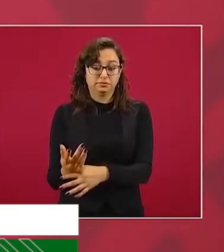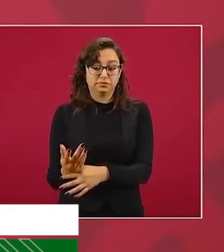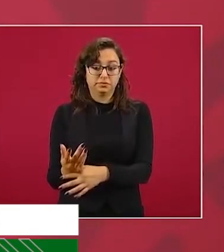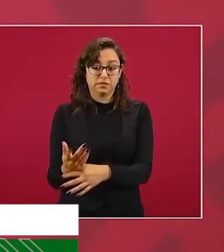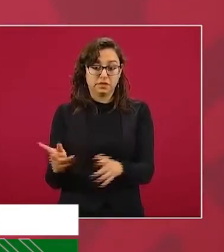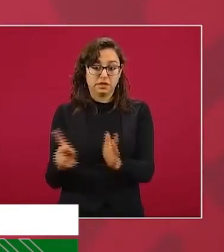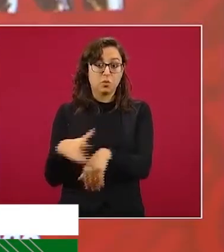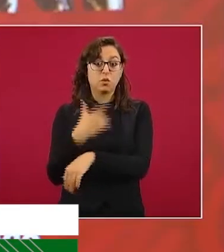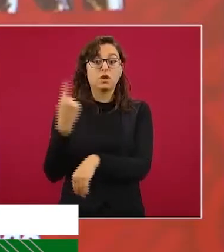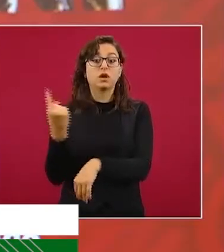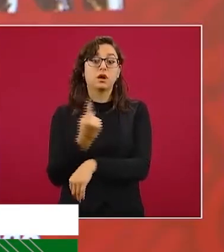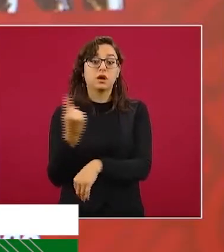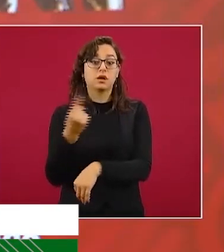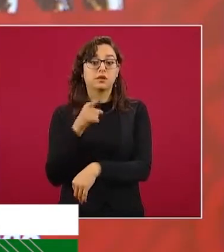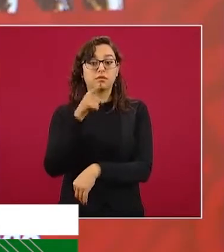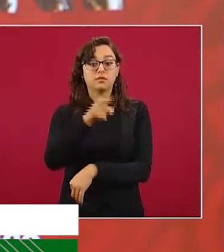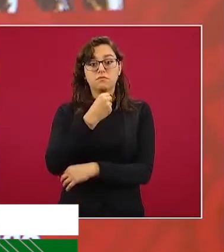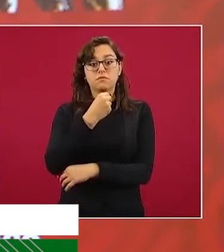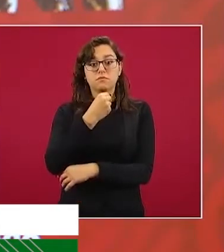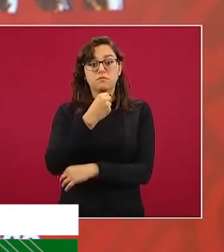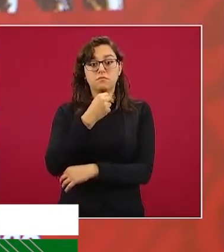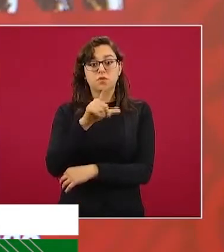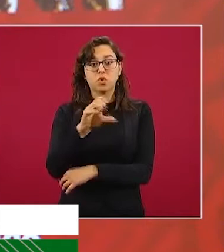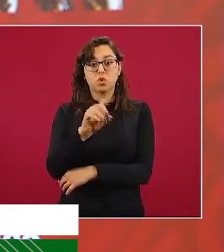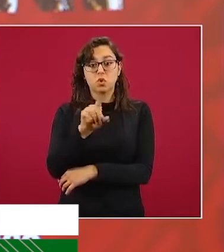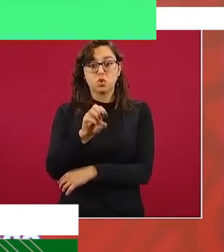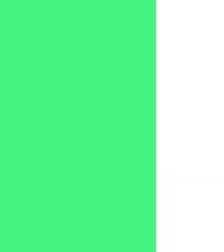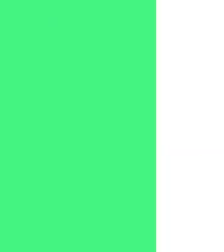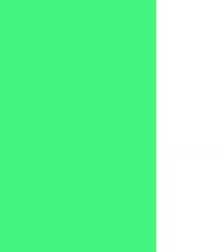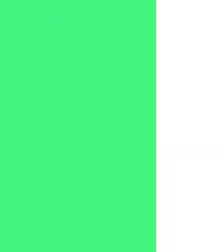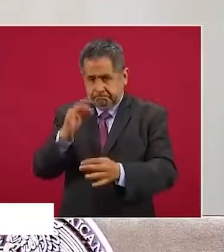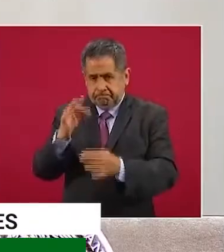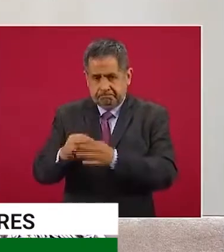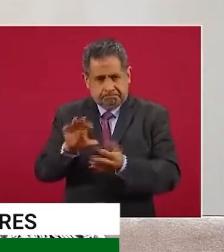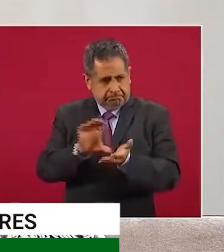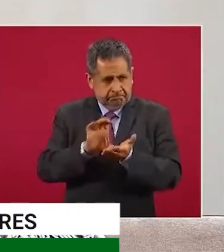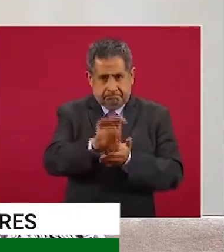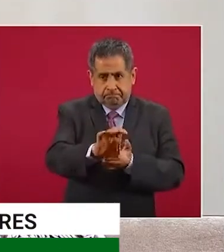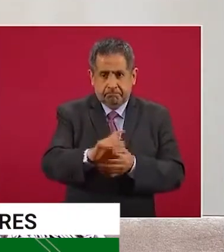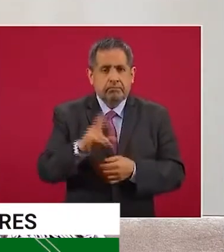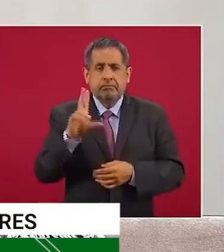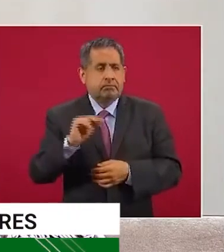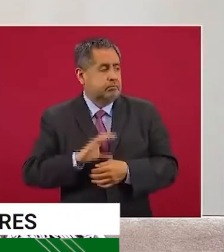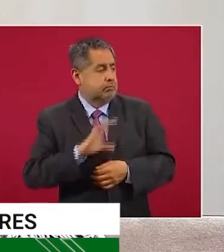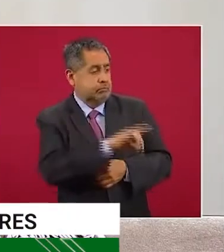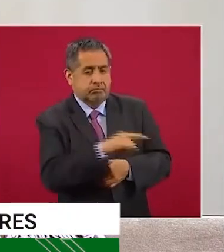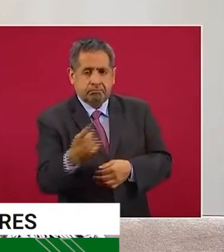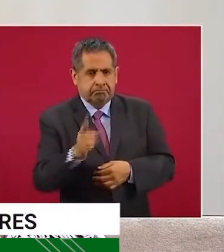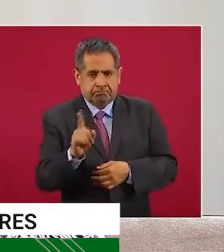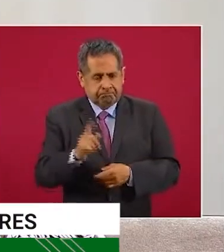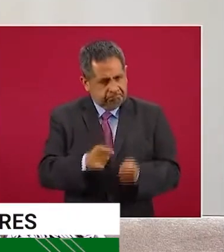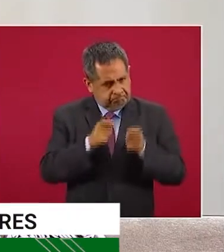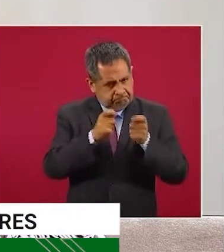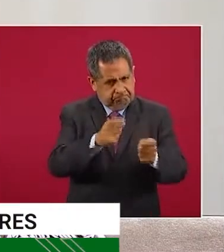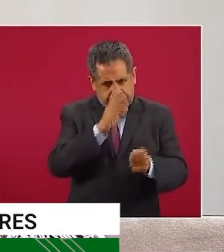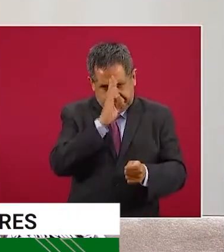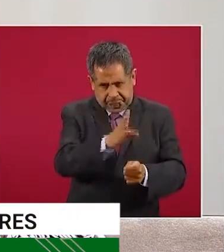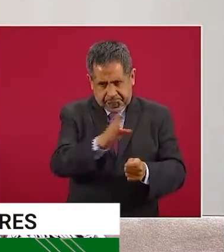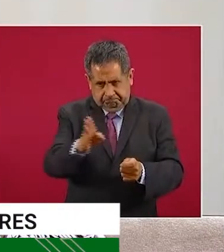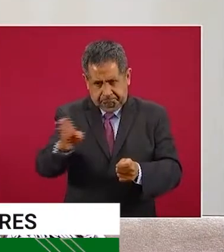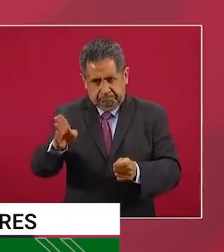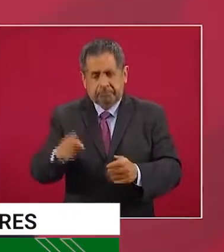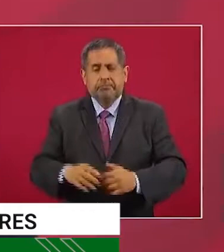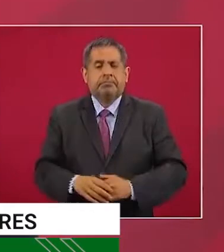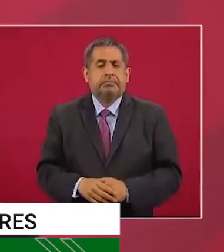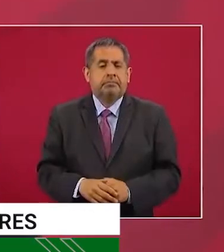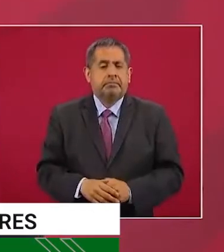la declaración del señor Lozoya. El jefe del Ejecutivo dio a conocer que en las próximas dos semanas